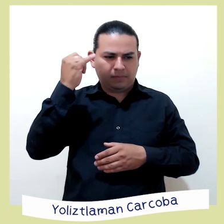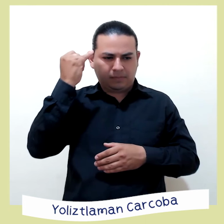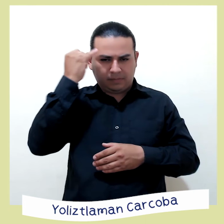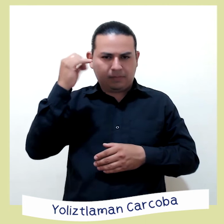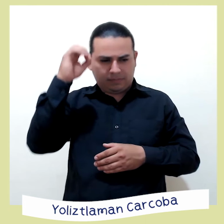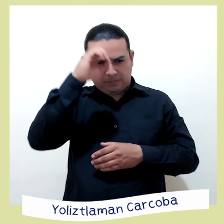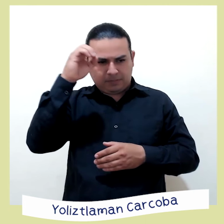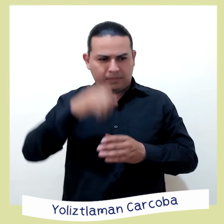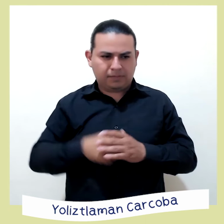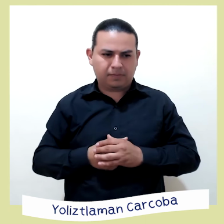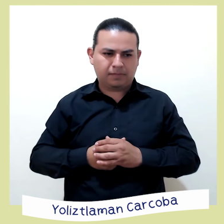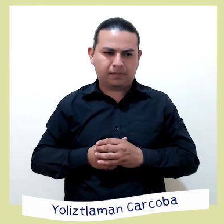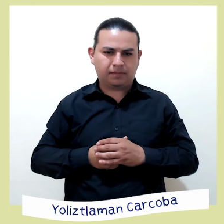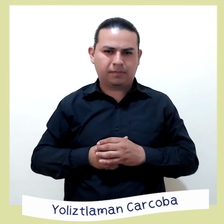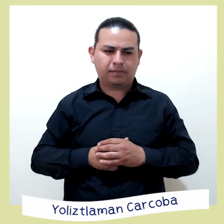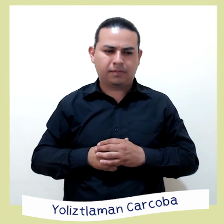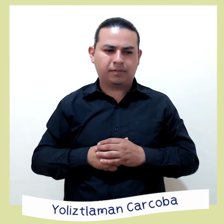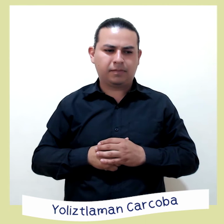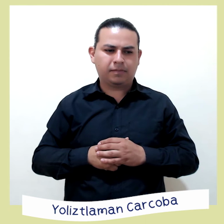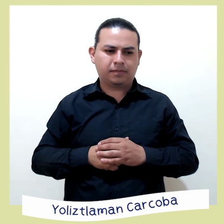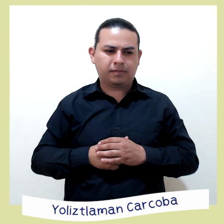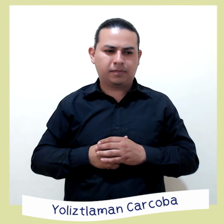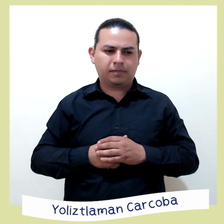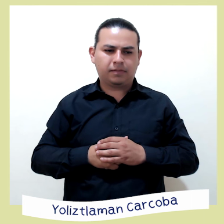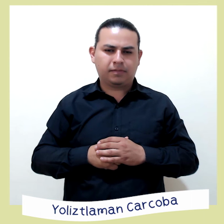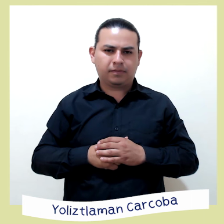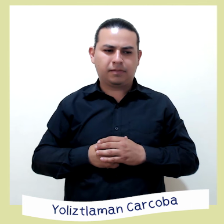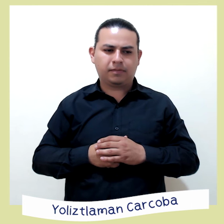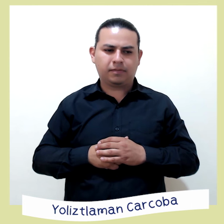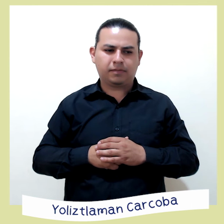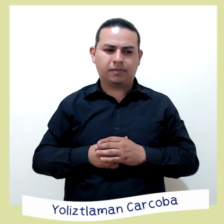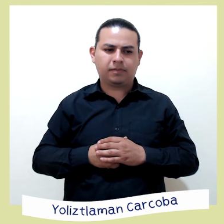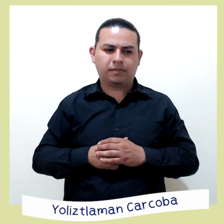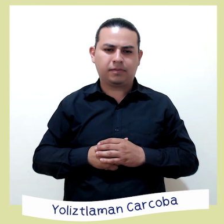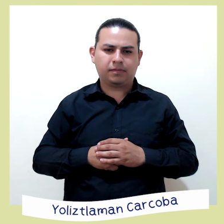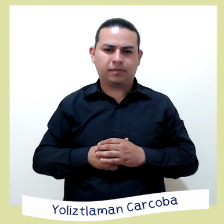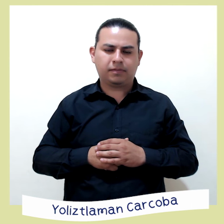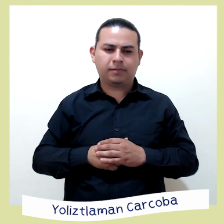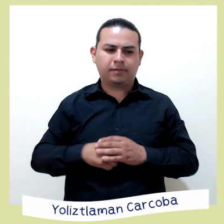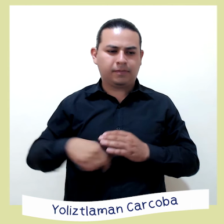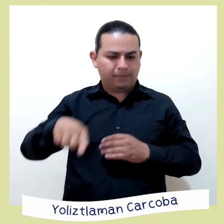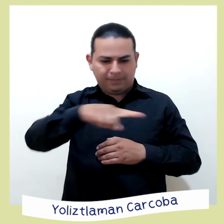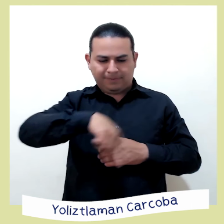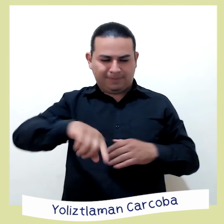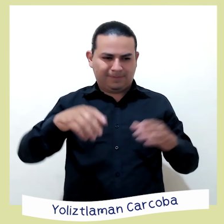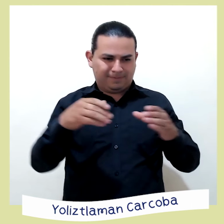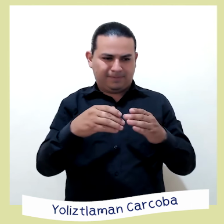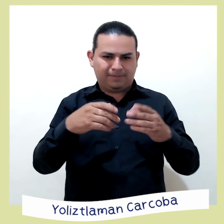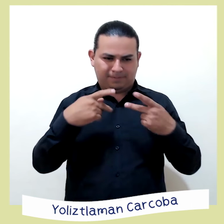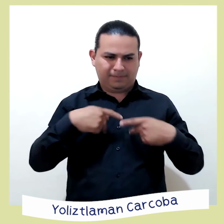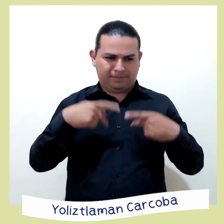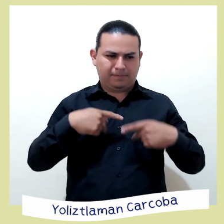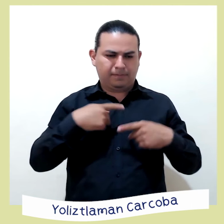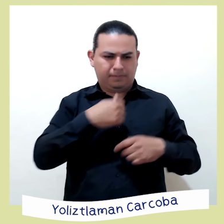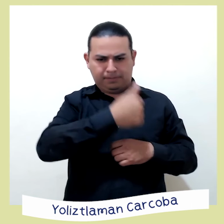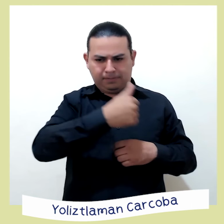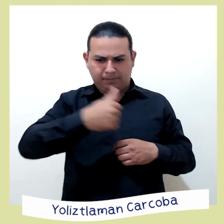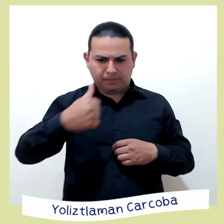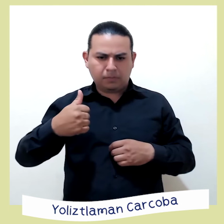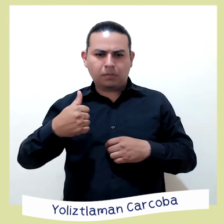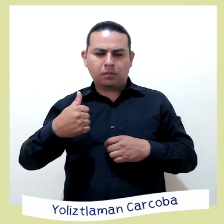todos. Hicimos una encuesta de opinión alrededor de este tema que publicamos bajo el título de Los mexicanos vistos